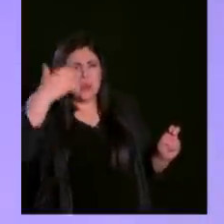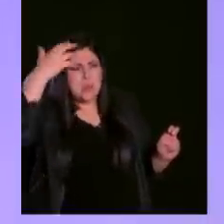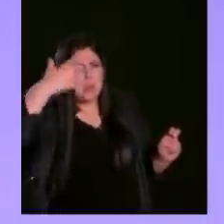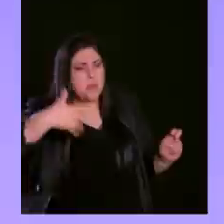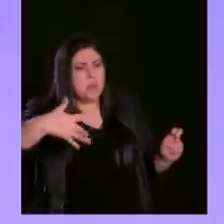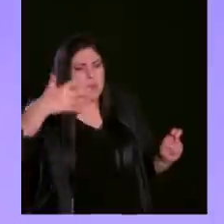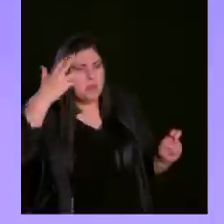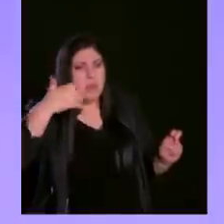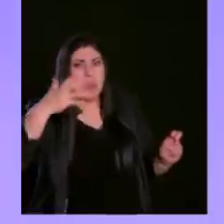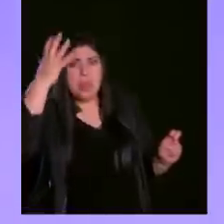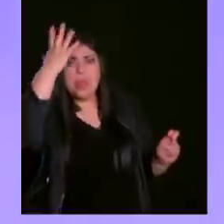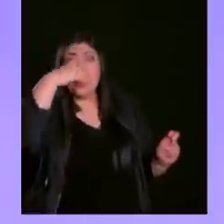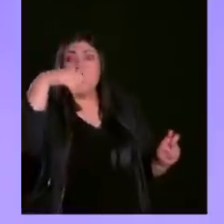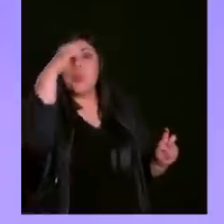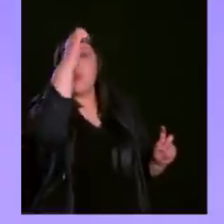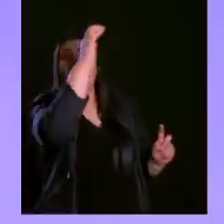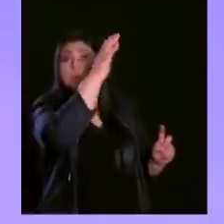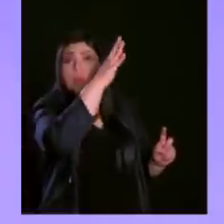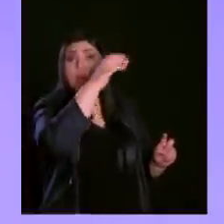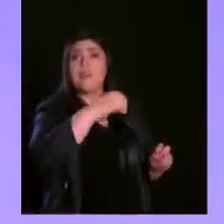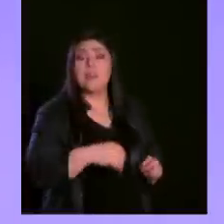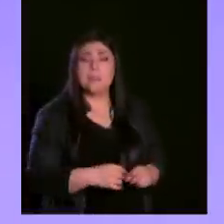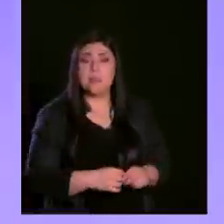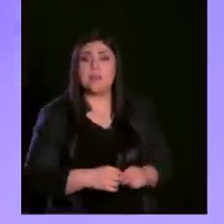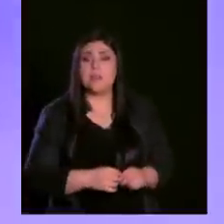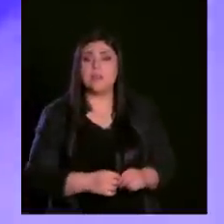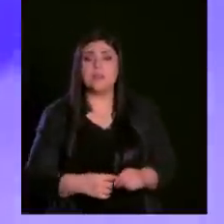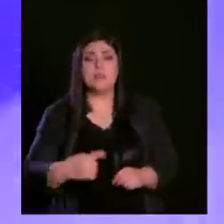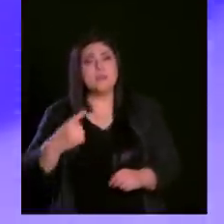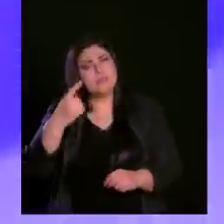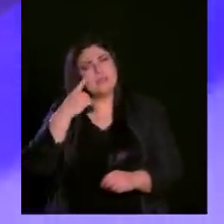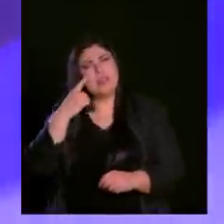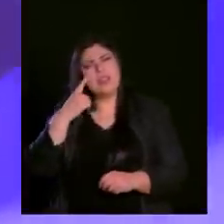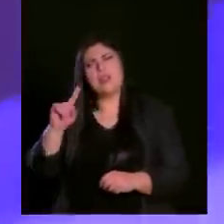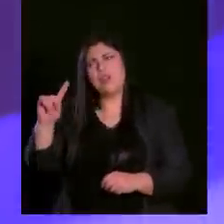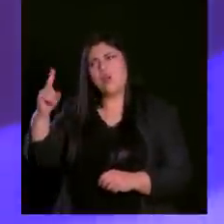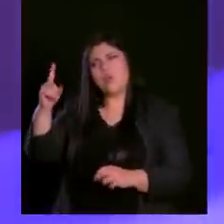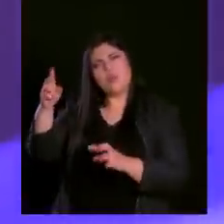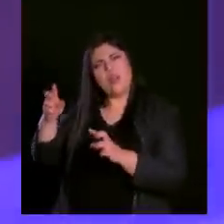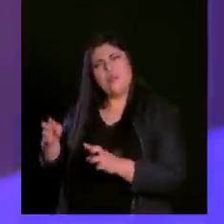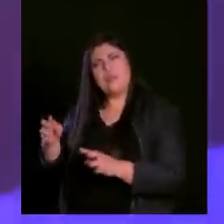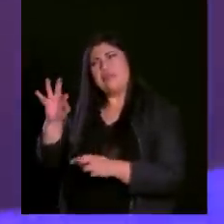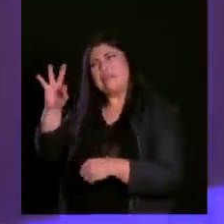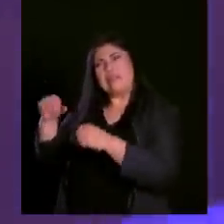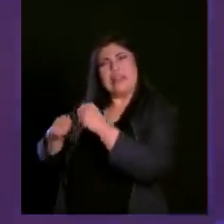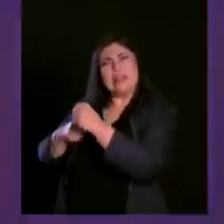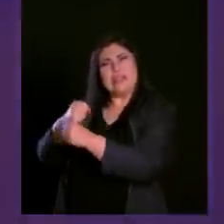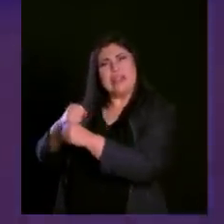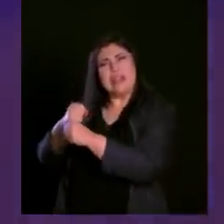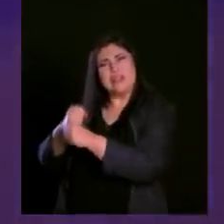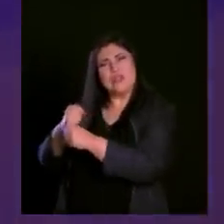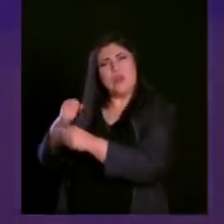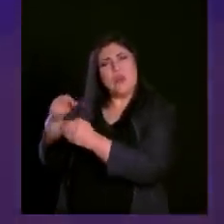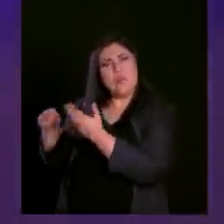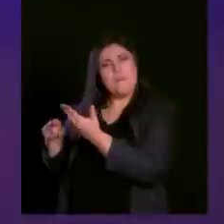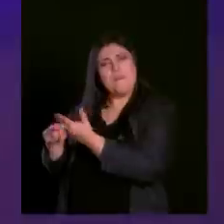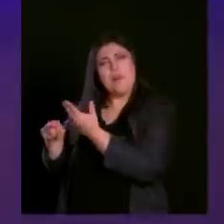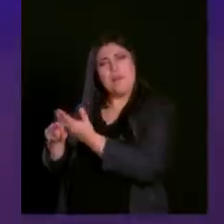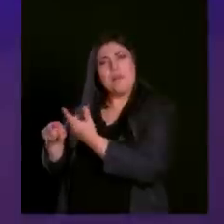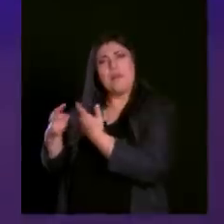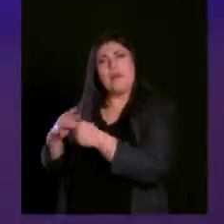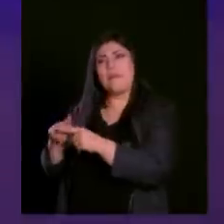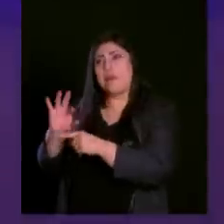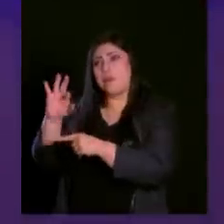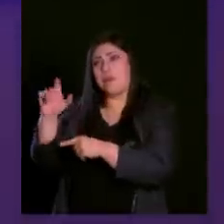ver con alguien y los números te dicen que son para ti tres años de problema se van a resolver en tres meses